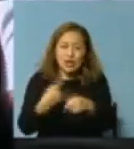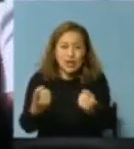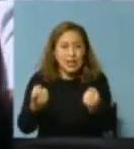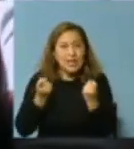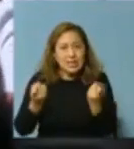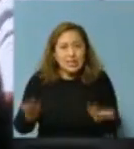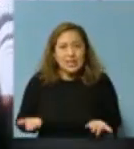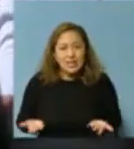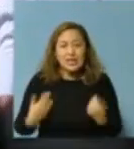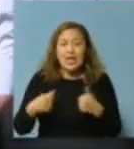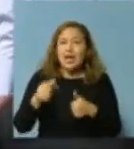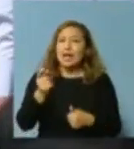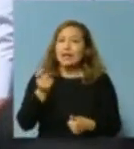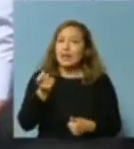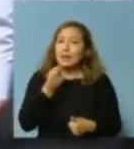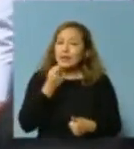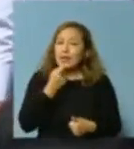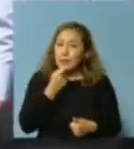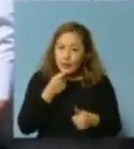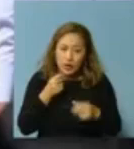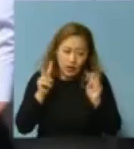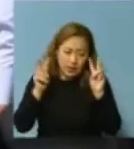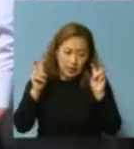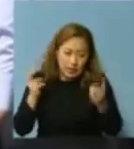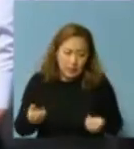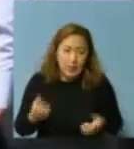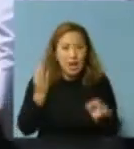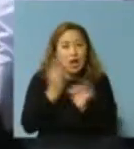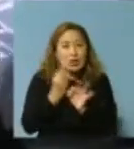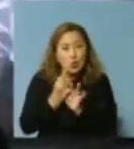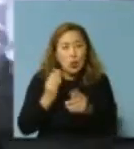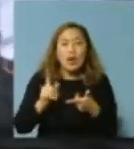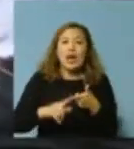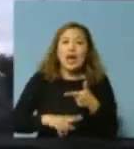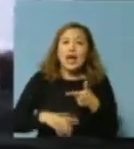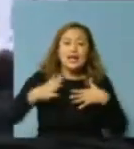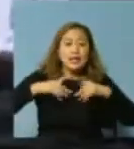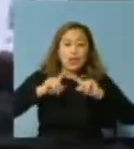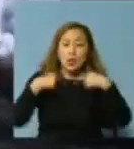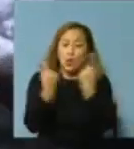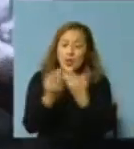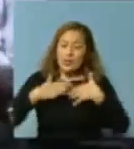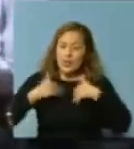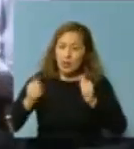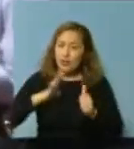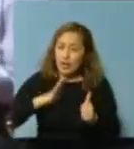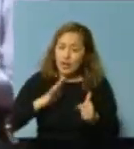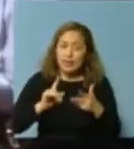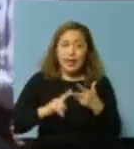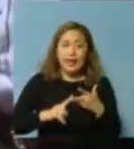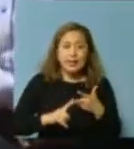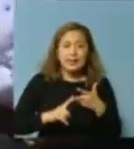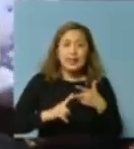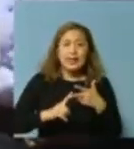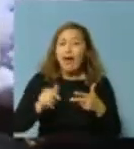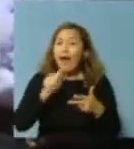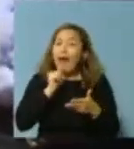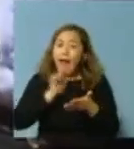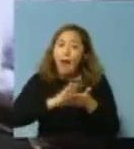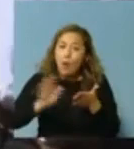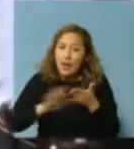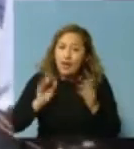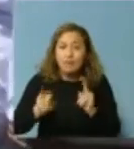los pueblos, desde los temas de la escuela, del puesto de salud, de las obras de agua,